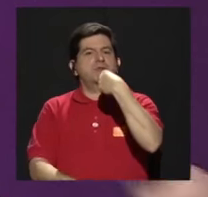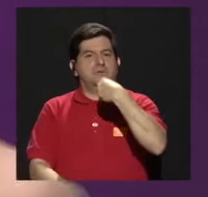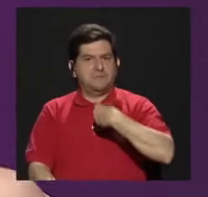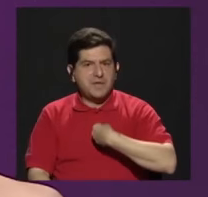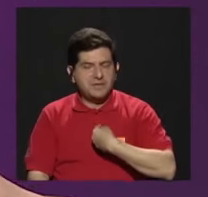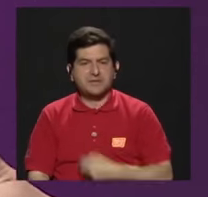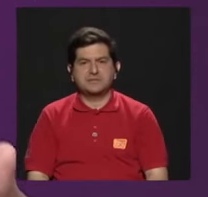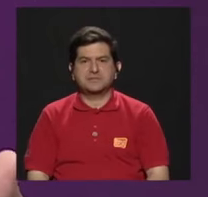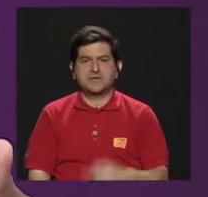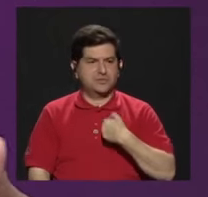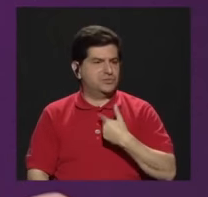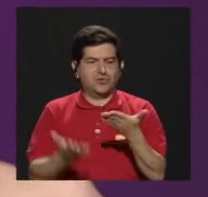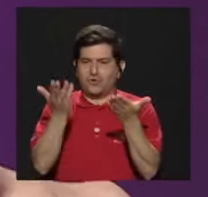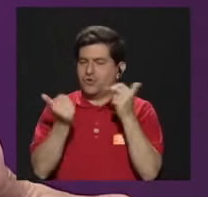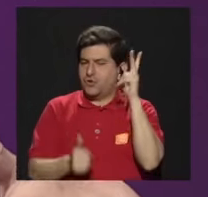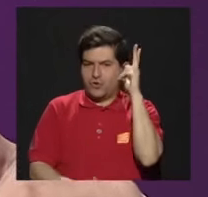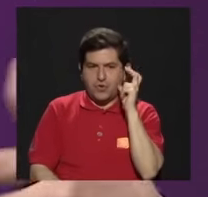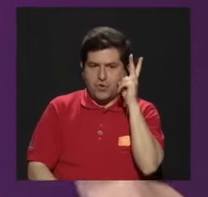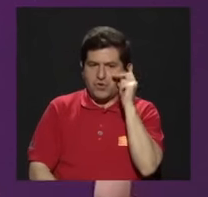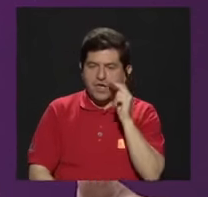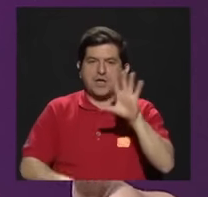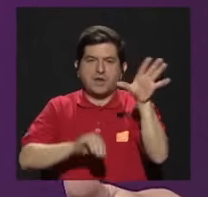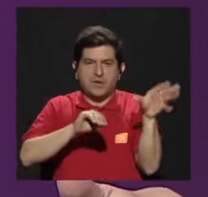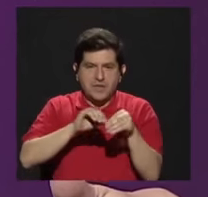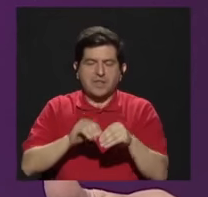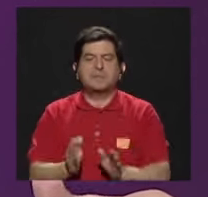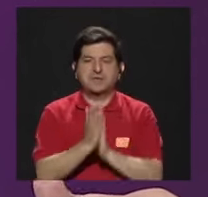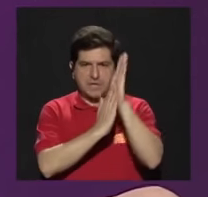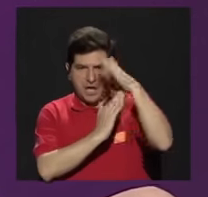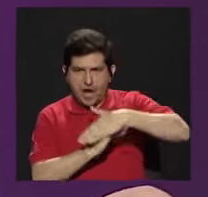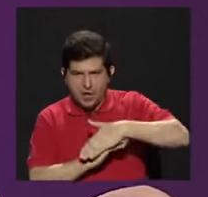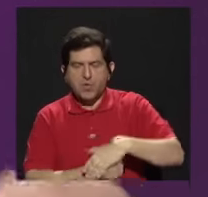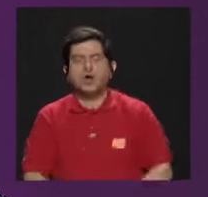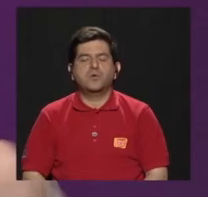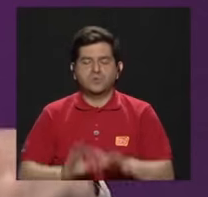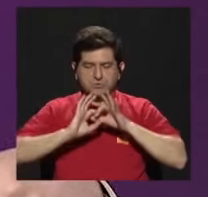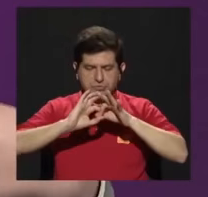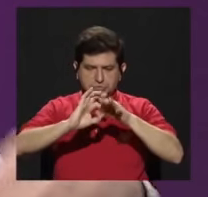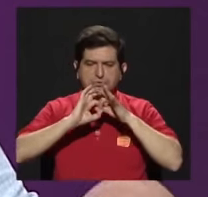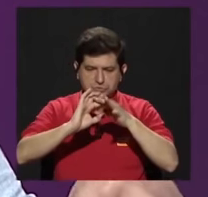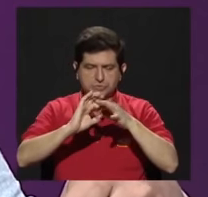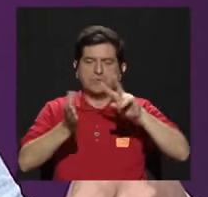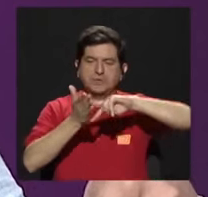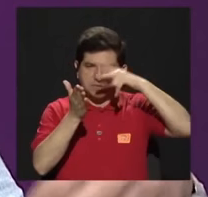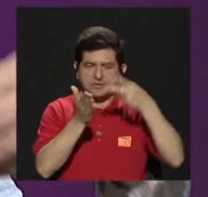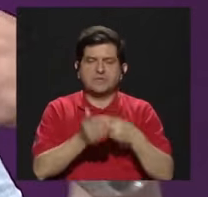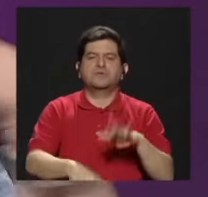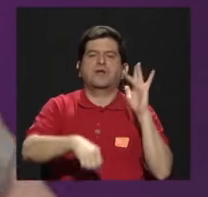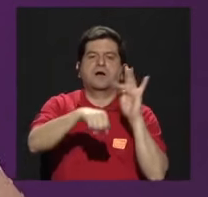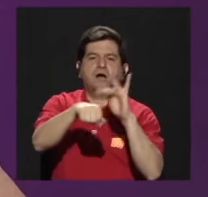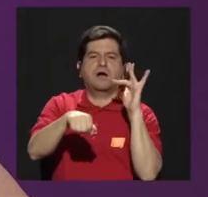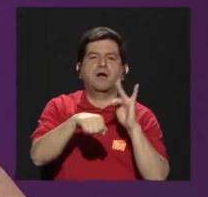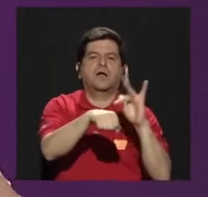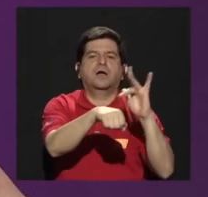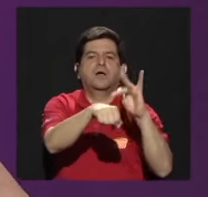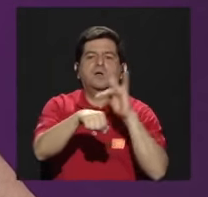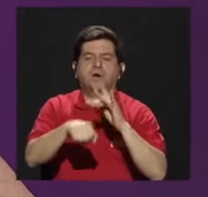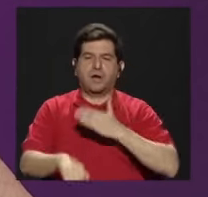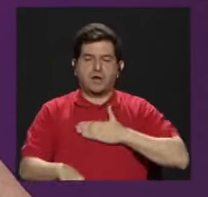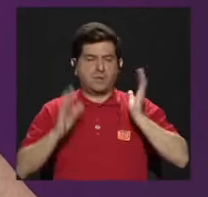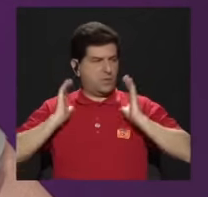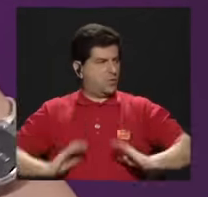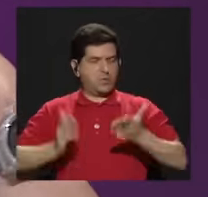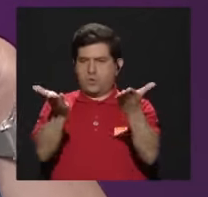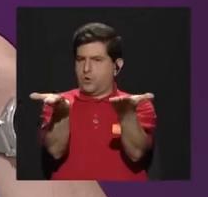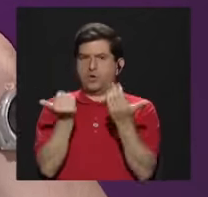algo uh-huh. que no quiero escuchar, me están abusando, ¿verdad?, sexualmente uh-huh. también en términos de que están tocando mi cuerpo y yo no